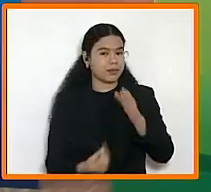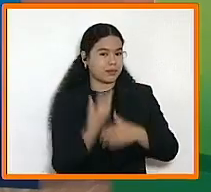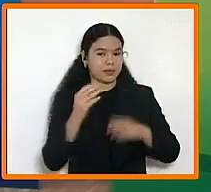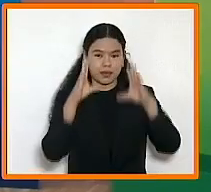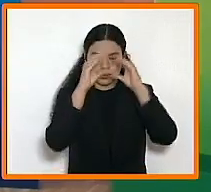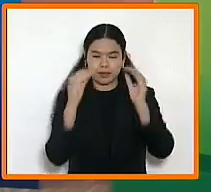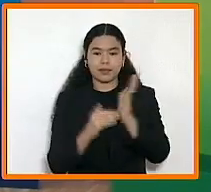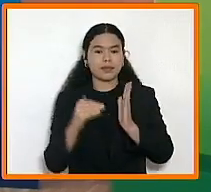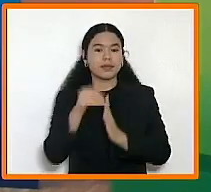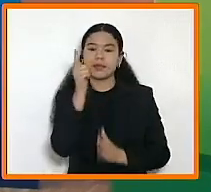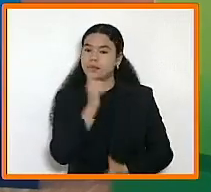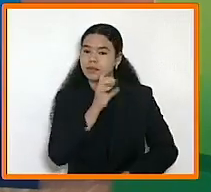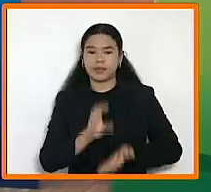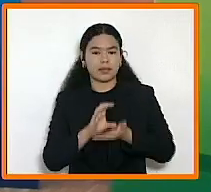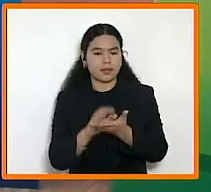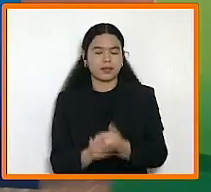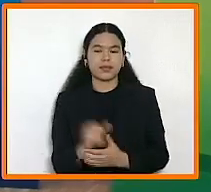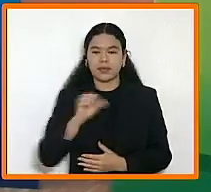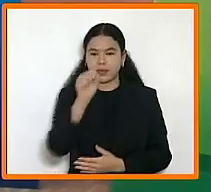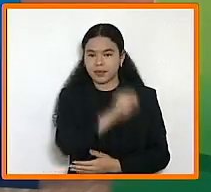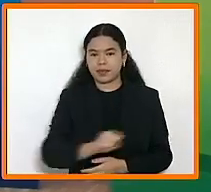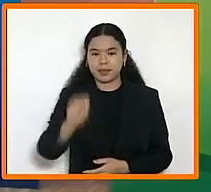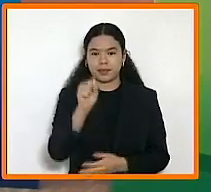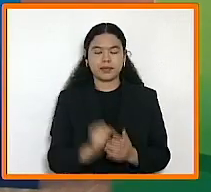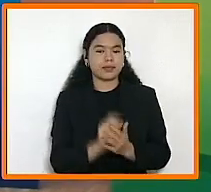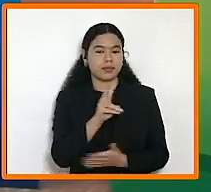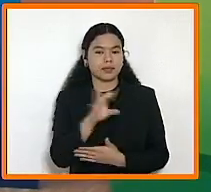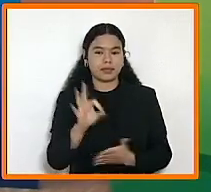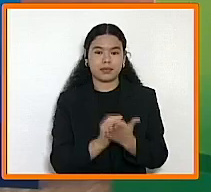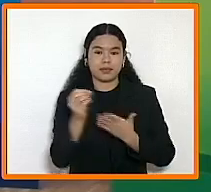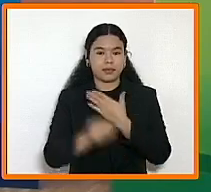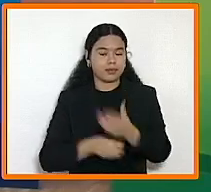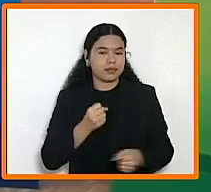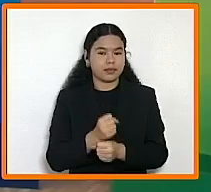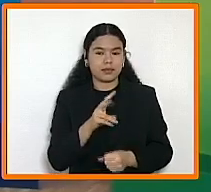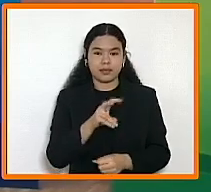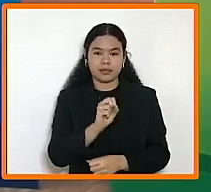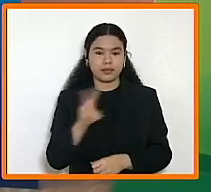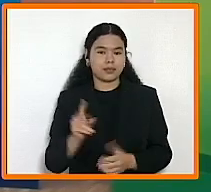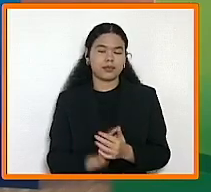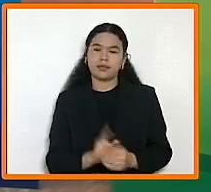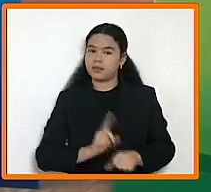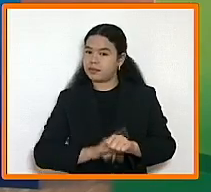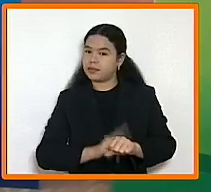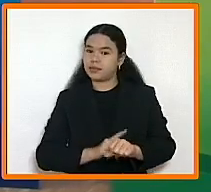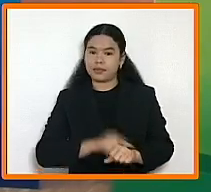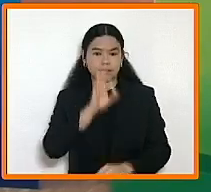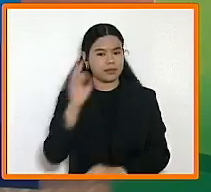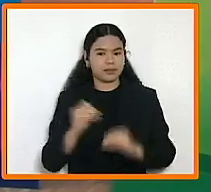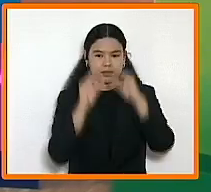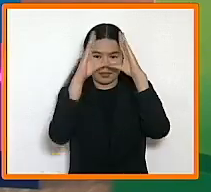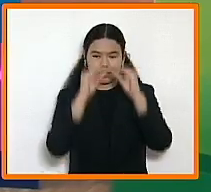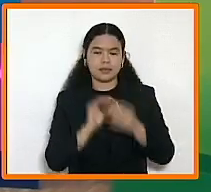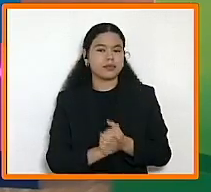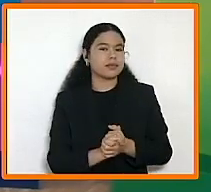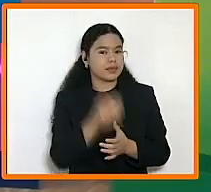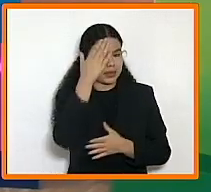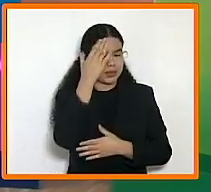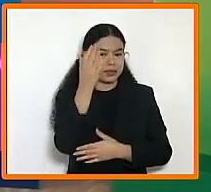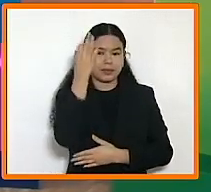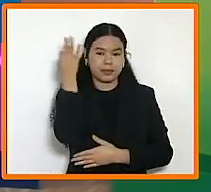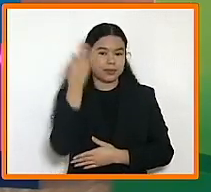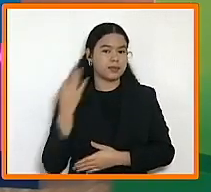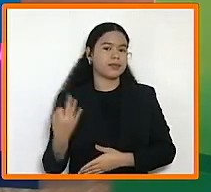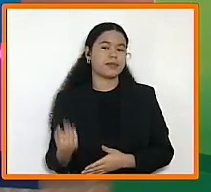millonaria del Loto Super Premio. Hoy es sábado 29 de octubre del año 2022 y el reloj marca las 9 en punto de la noche. Te saluda